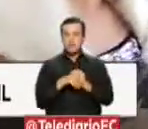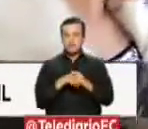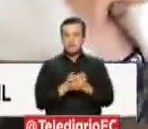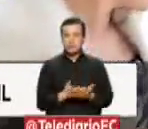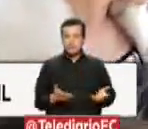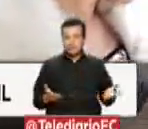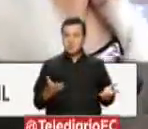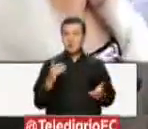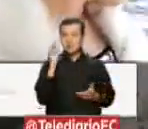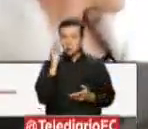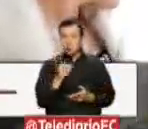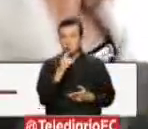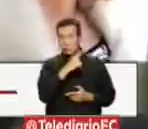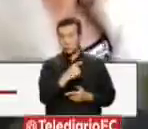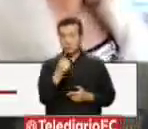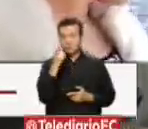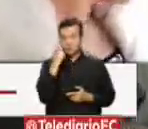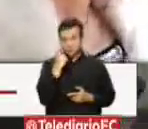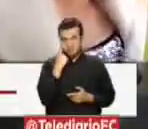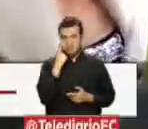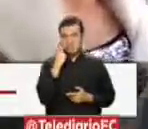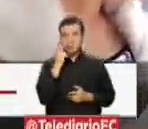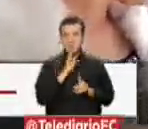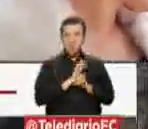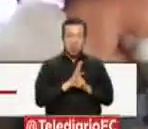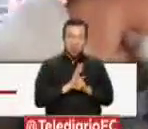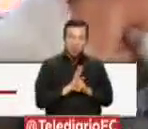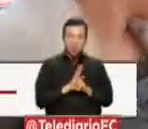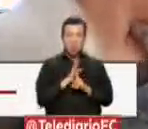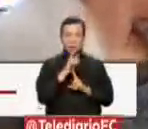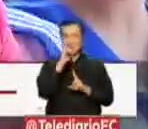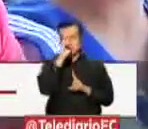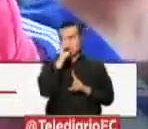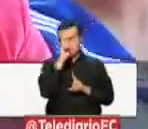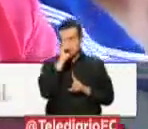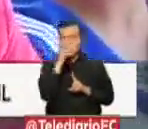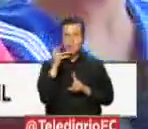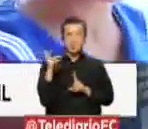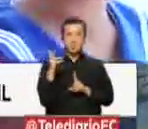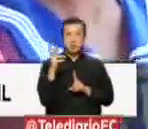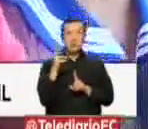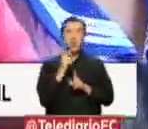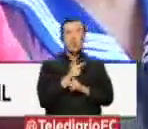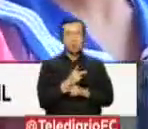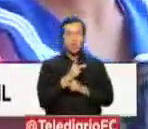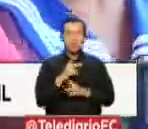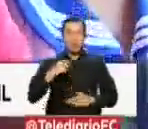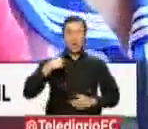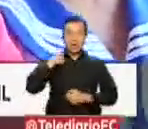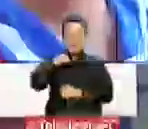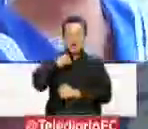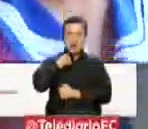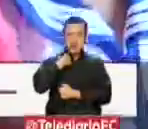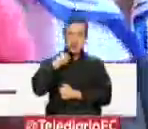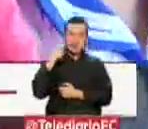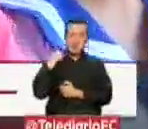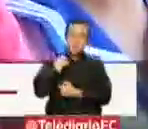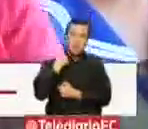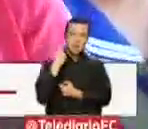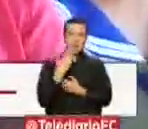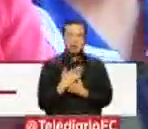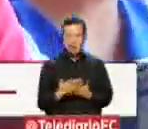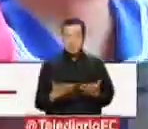obviamente donde viene el morboso, donde viene el aprovechador. Que tenga mucho cuidado con su cartera, que tenga mucho cuidado como